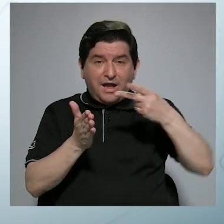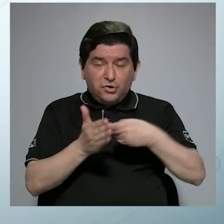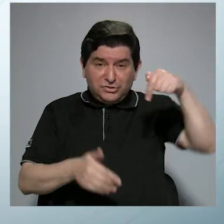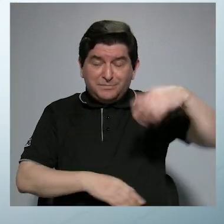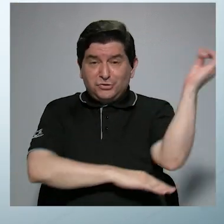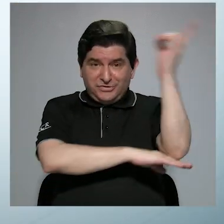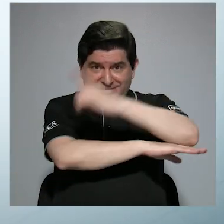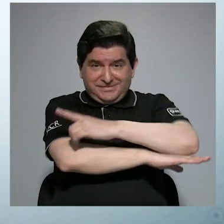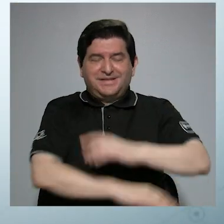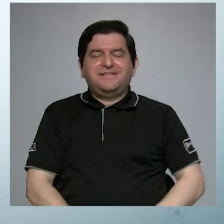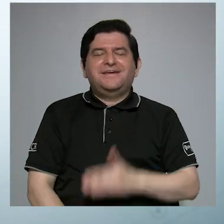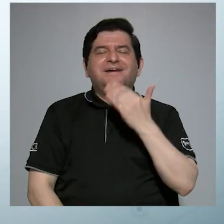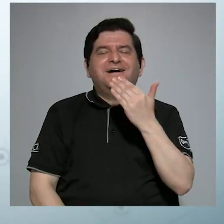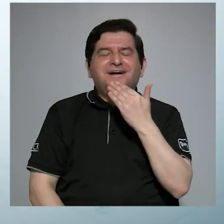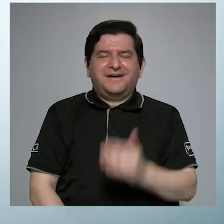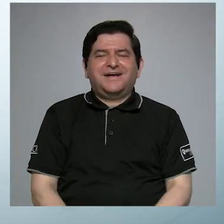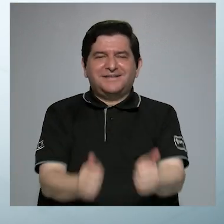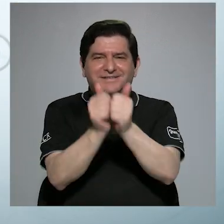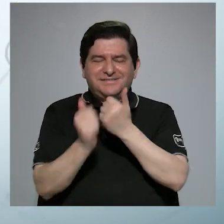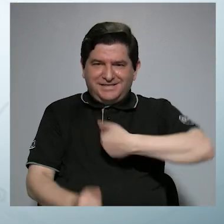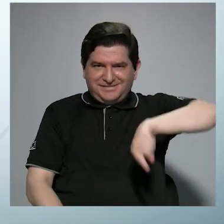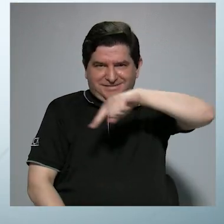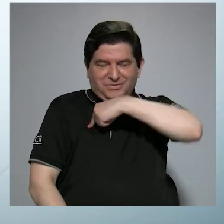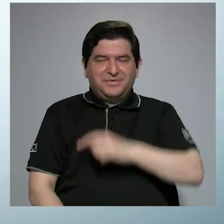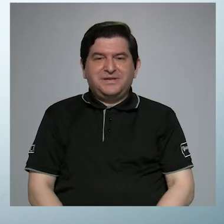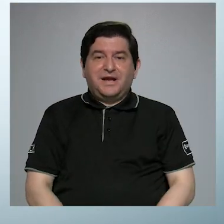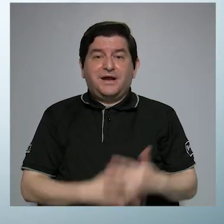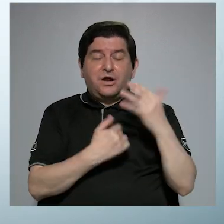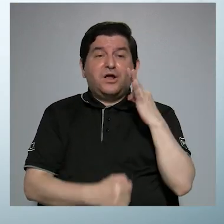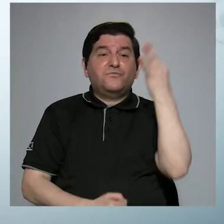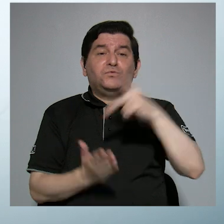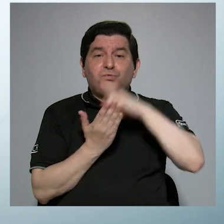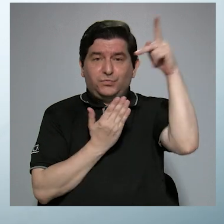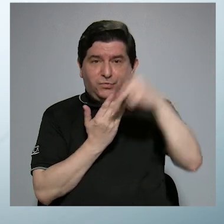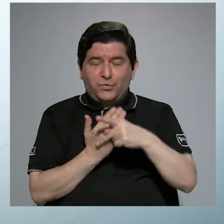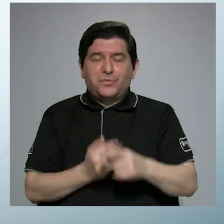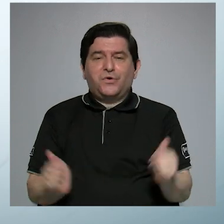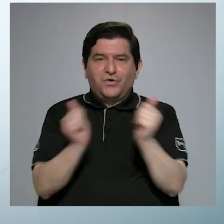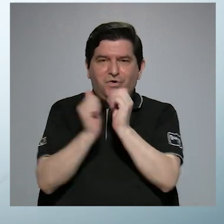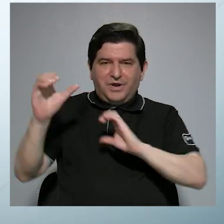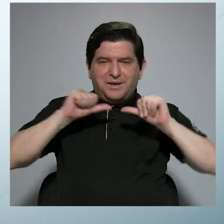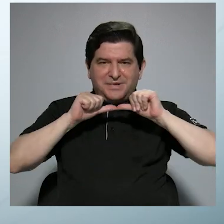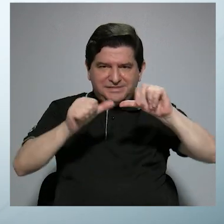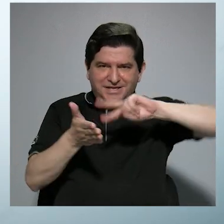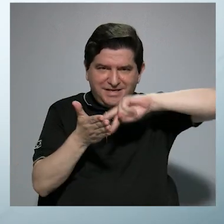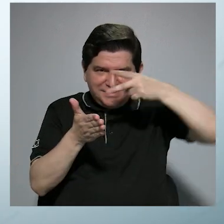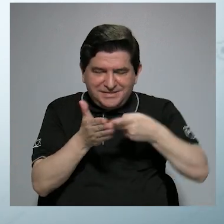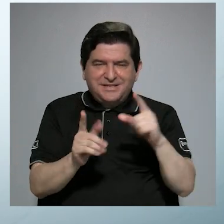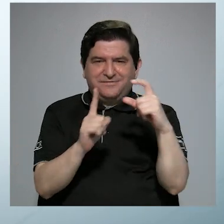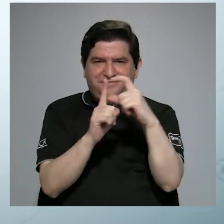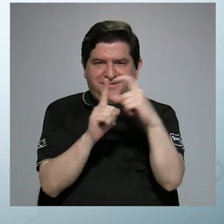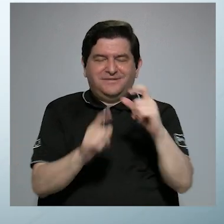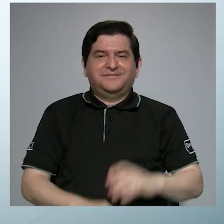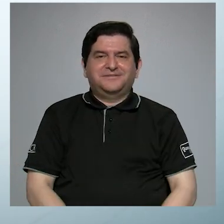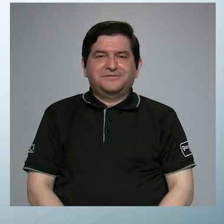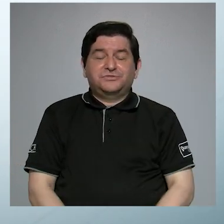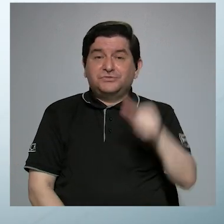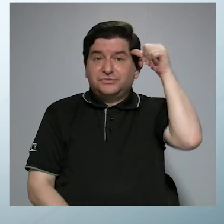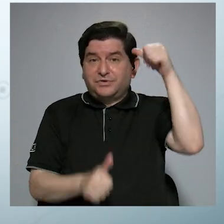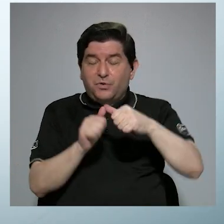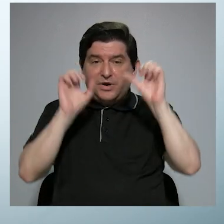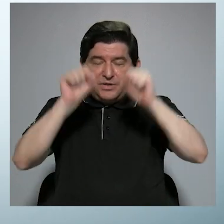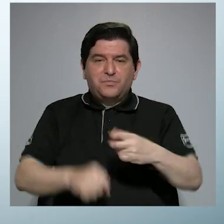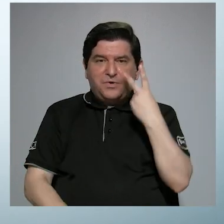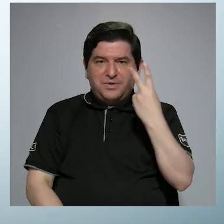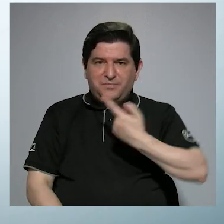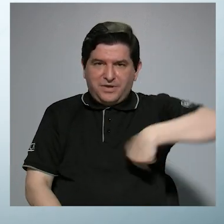Estos fueron los conceptos del día de hoy. Muchas gracias por habernos acompañado y les espero en el próximo programa de Conciencia para seguir definiendo más palabras.